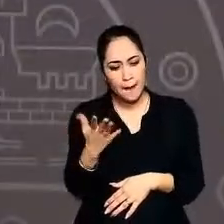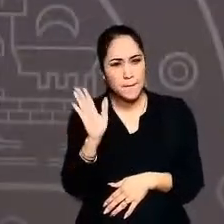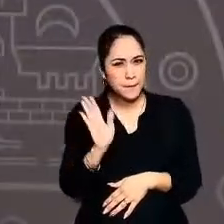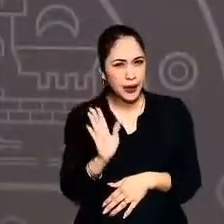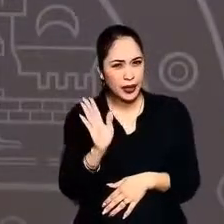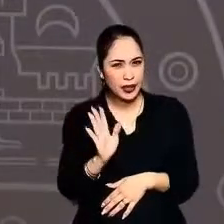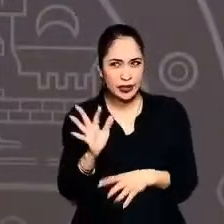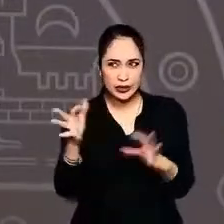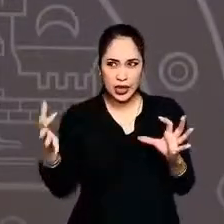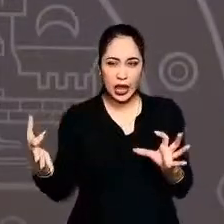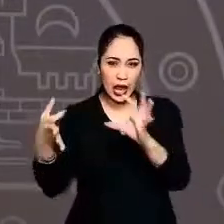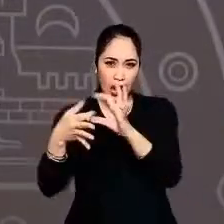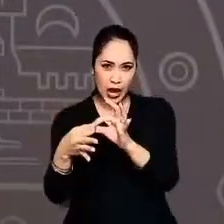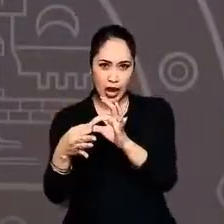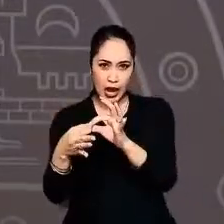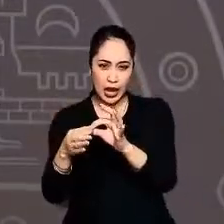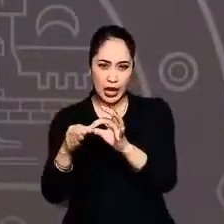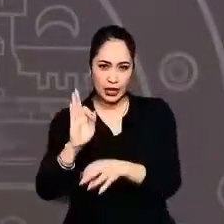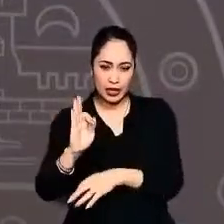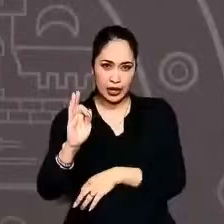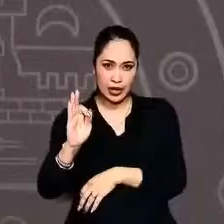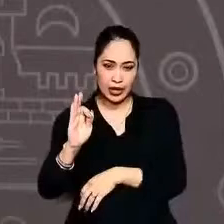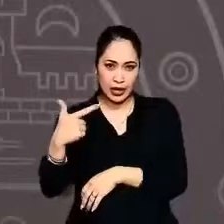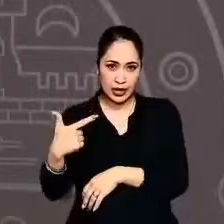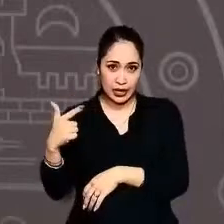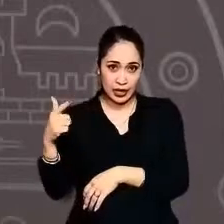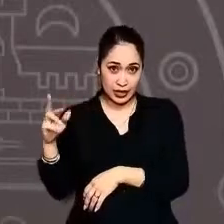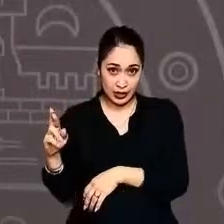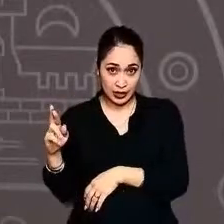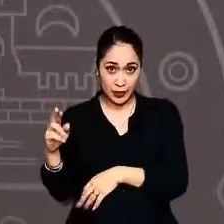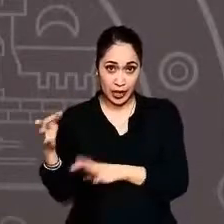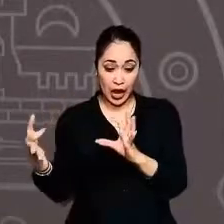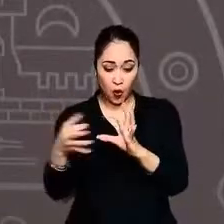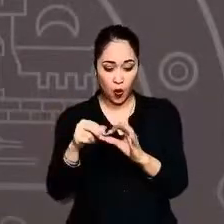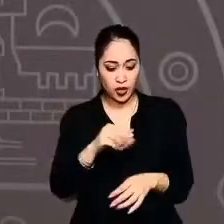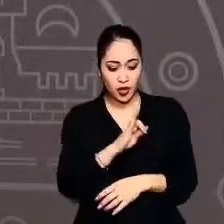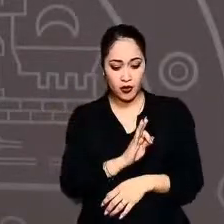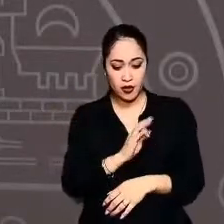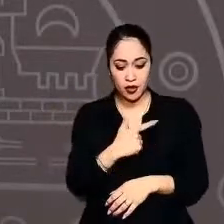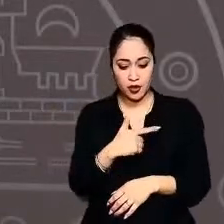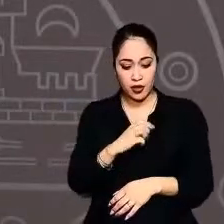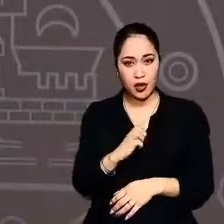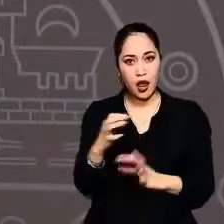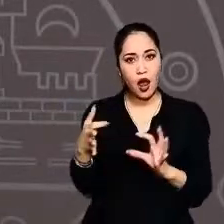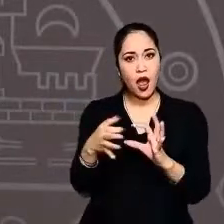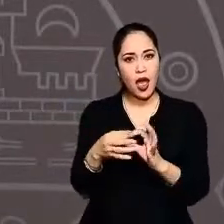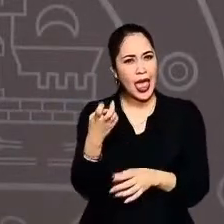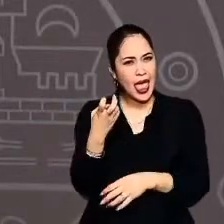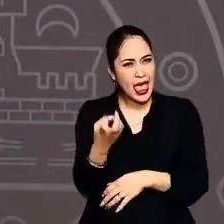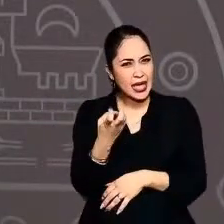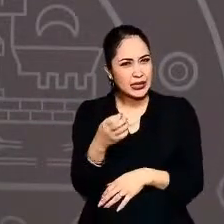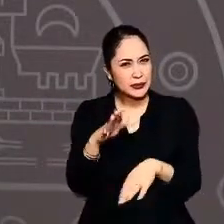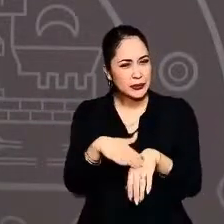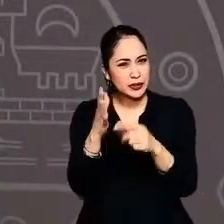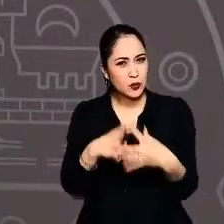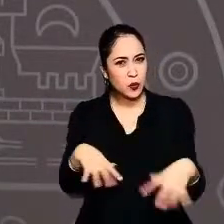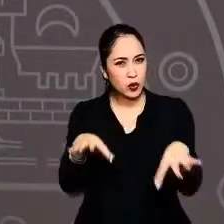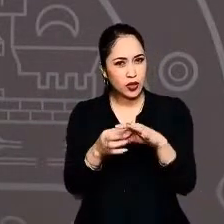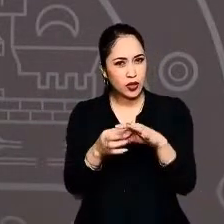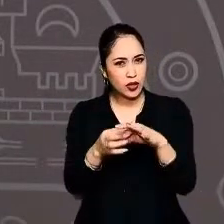a la de la Federación. Ese plan estratégico de persecución, que es la esencia de las fiscalías generales,